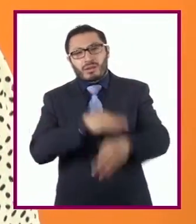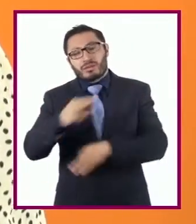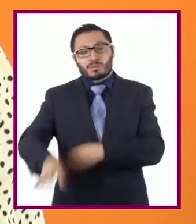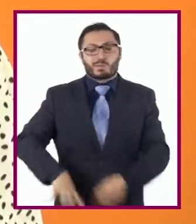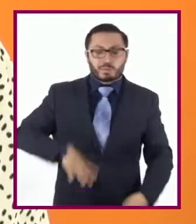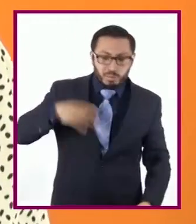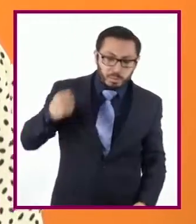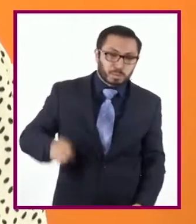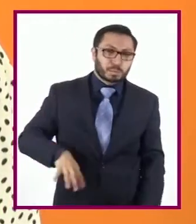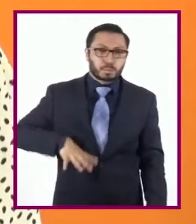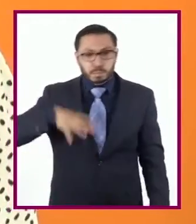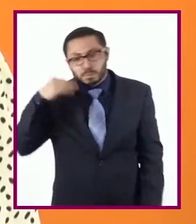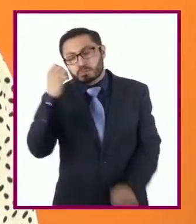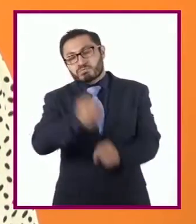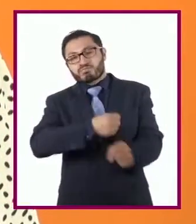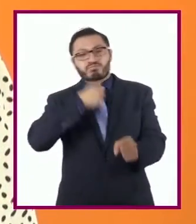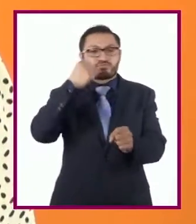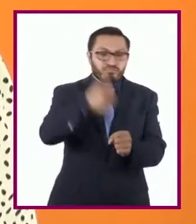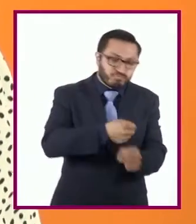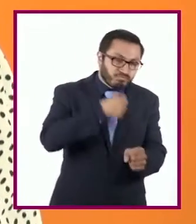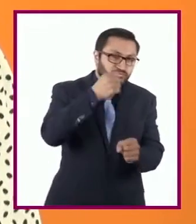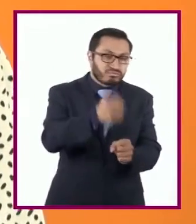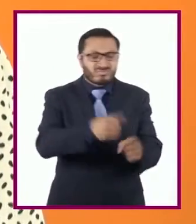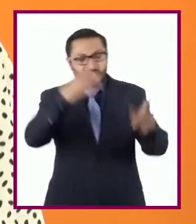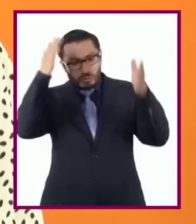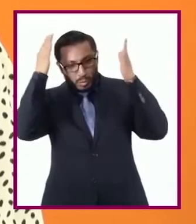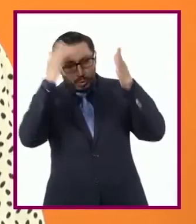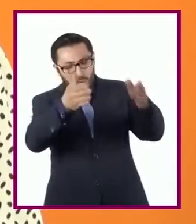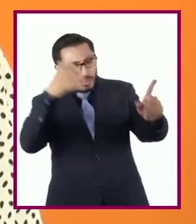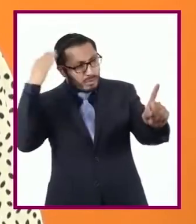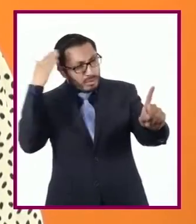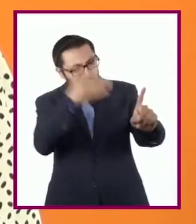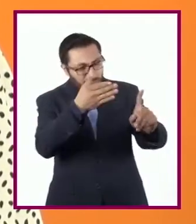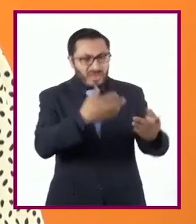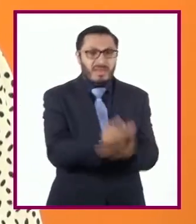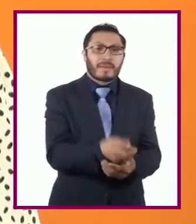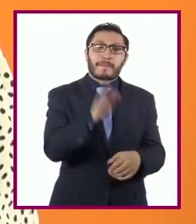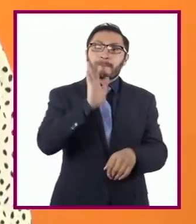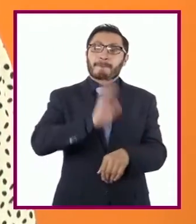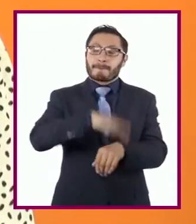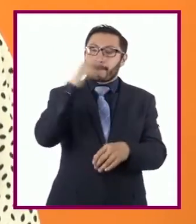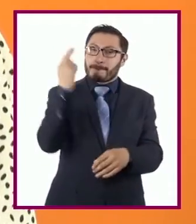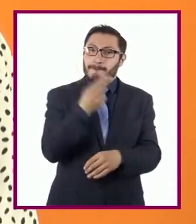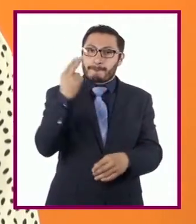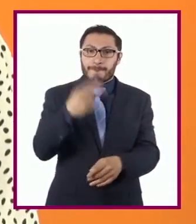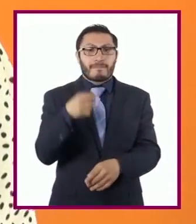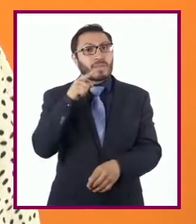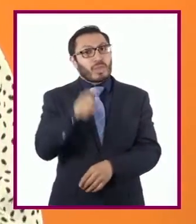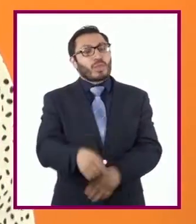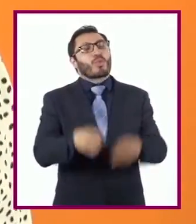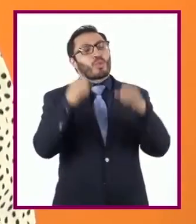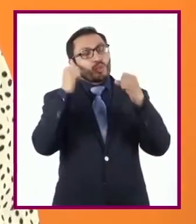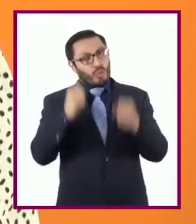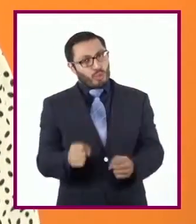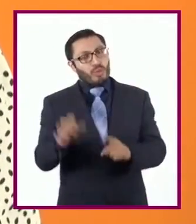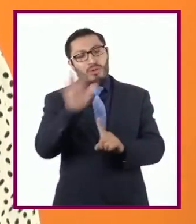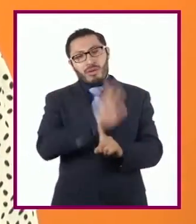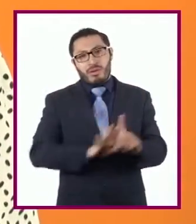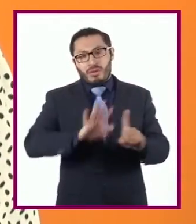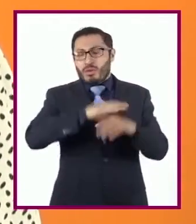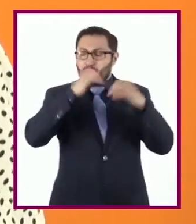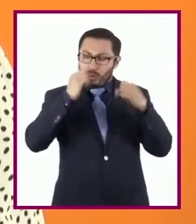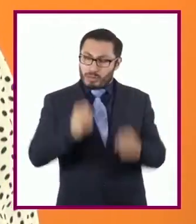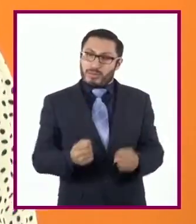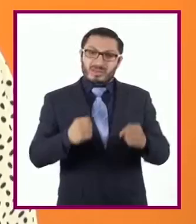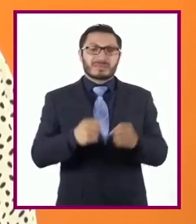práctica, todo se alcanza con determinación. Ante todo, lo que más necesitas es estar convencido que en este momento de tu